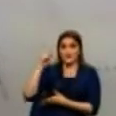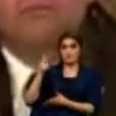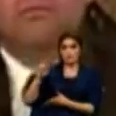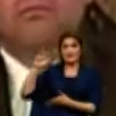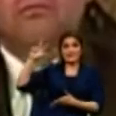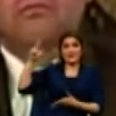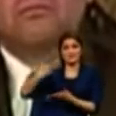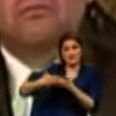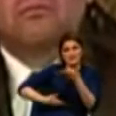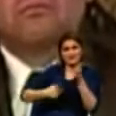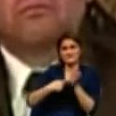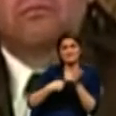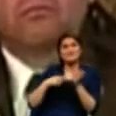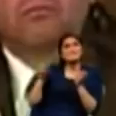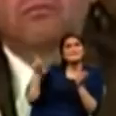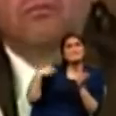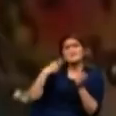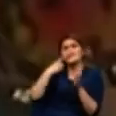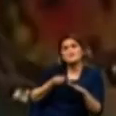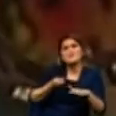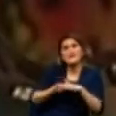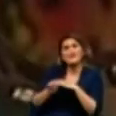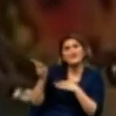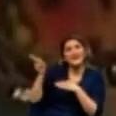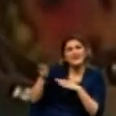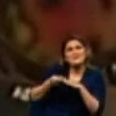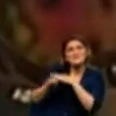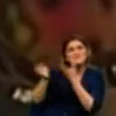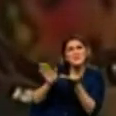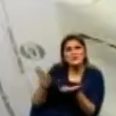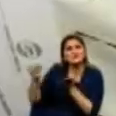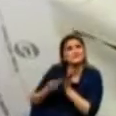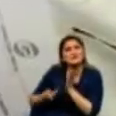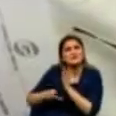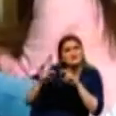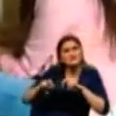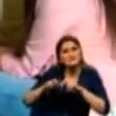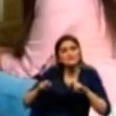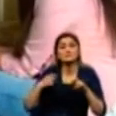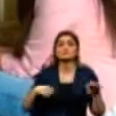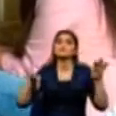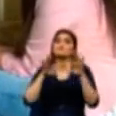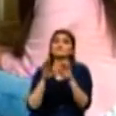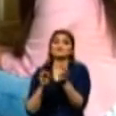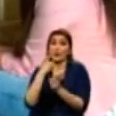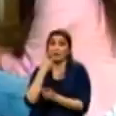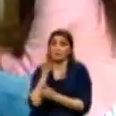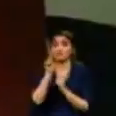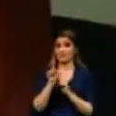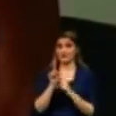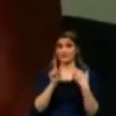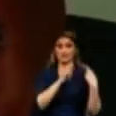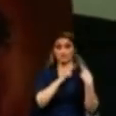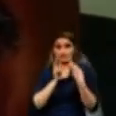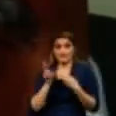desaparecido, establecería el verdadero móvil del asesinato del general, algo en lo que también concuerda el nuevo veedor nombrado por el Consejo de Participación